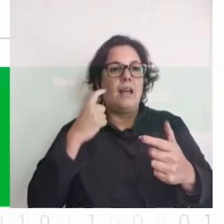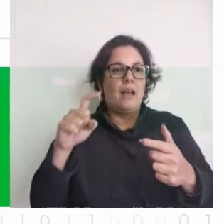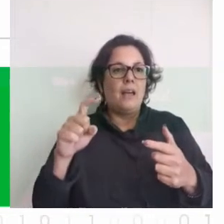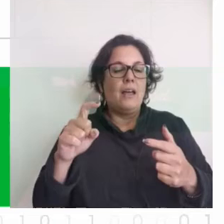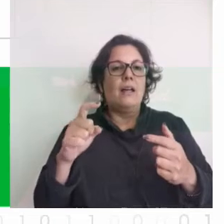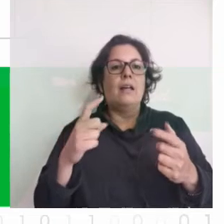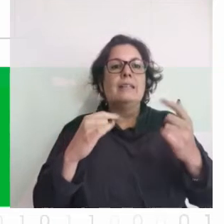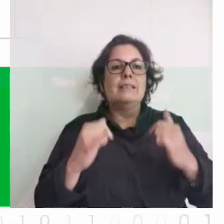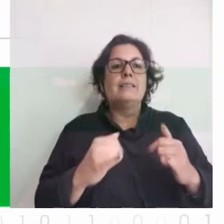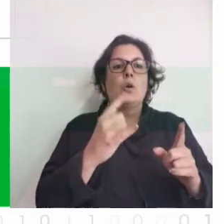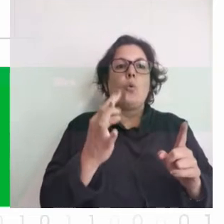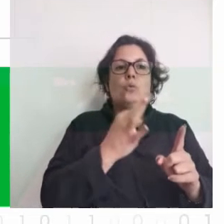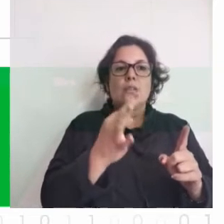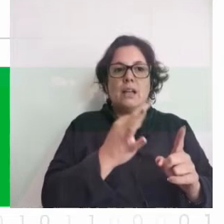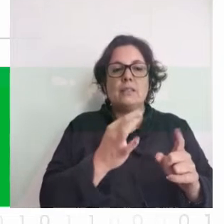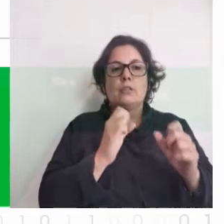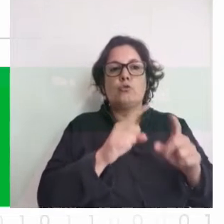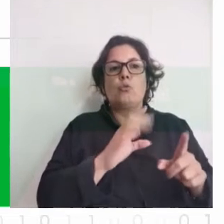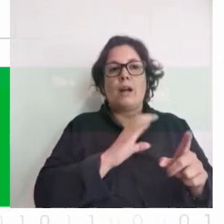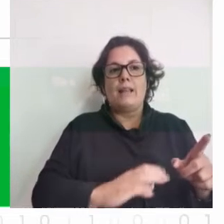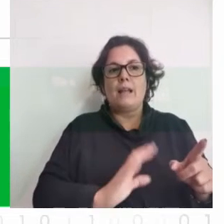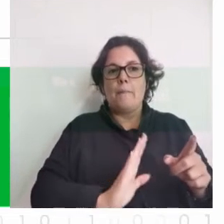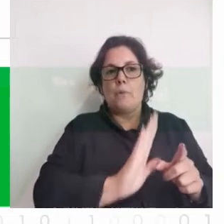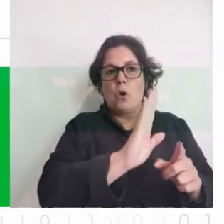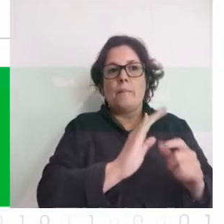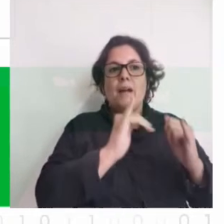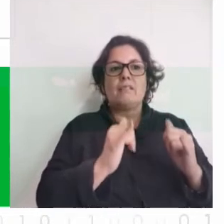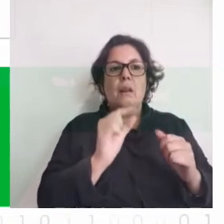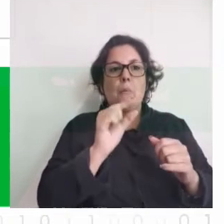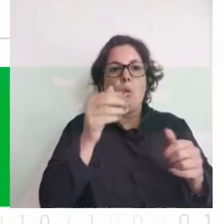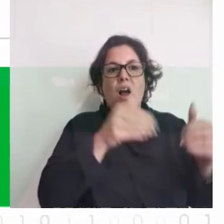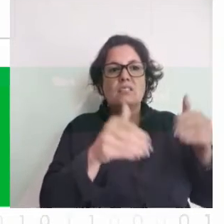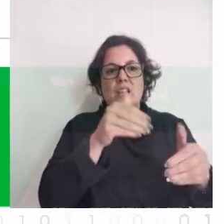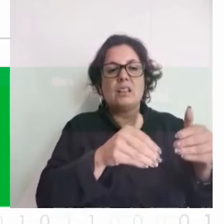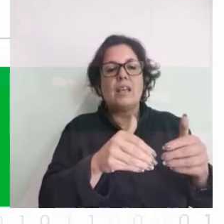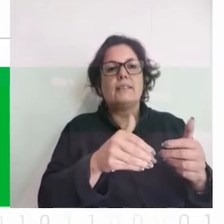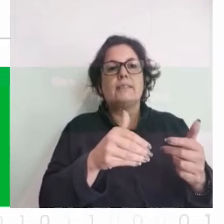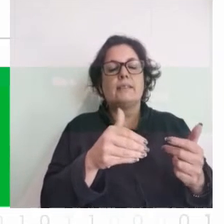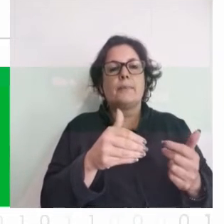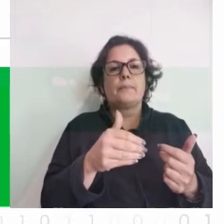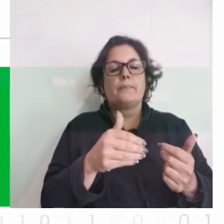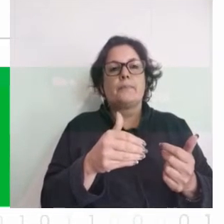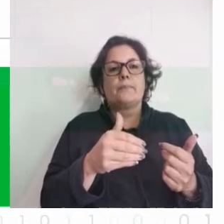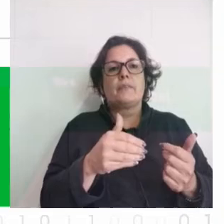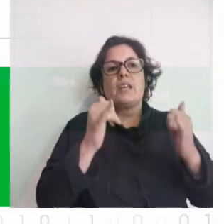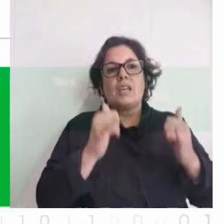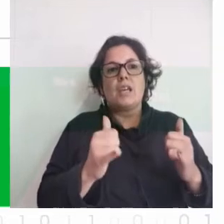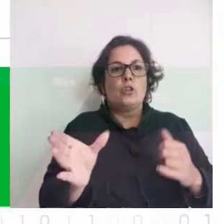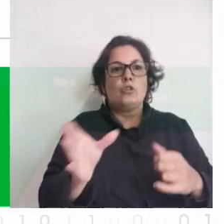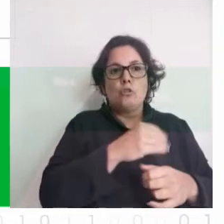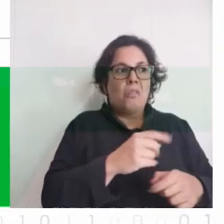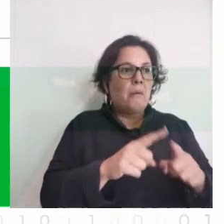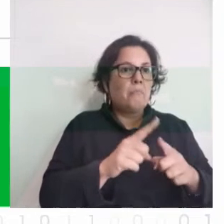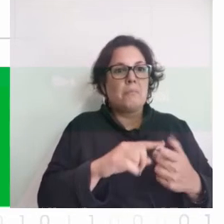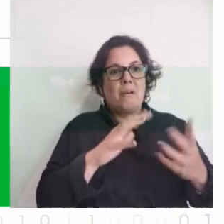Si un taller, por sus características propias, tiene una baja asistencia, y son todos tratados de la misma